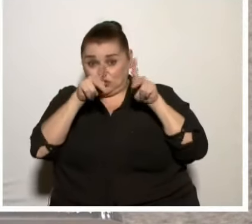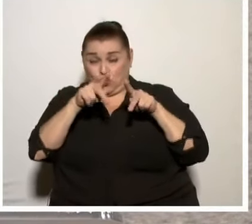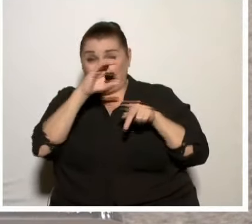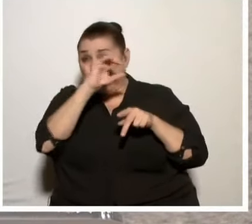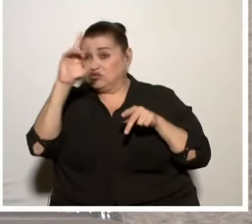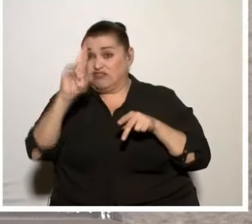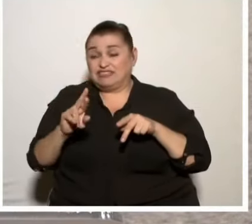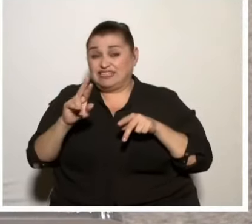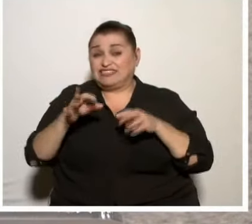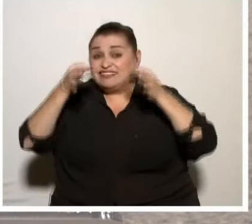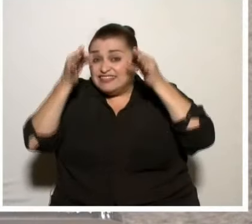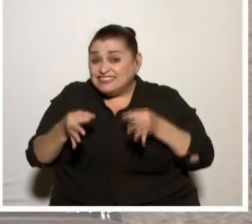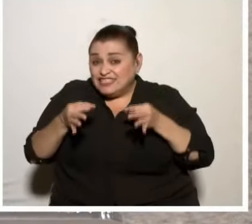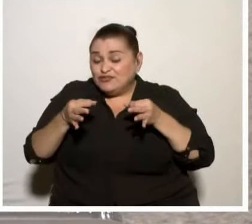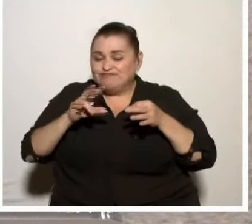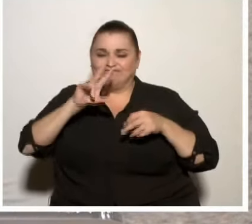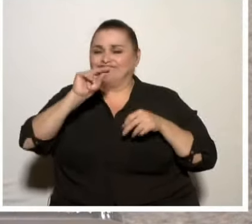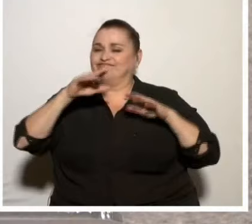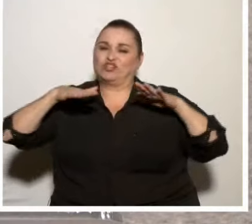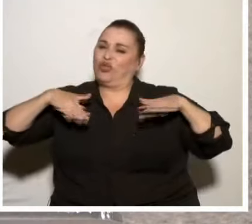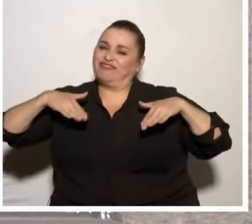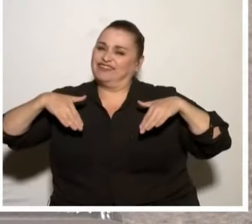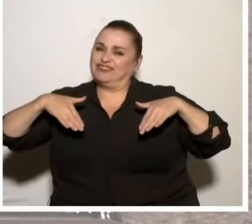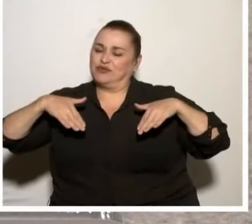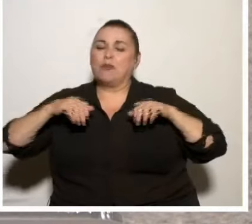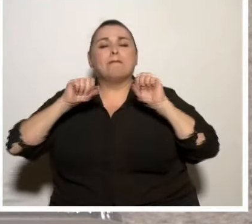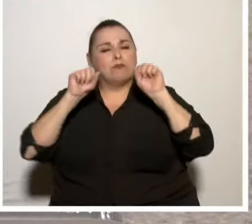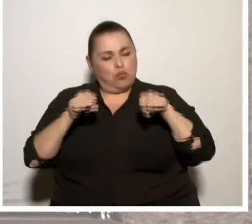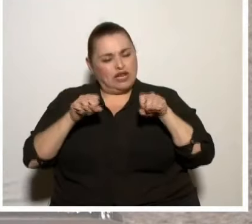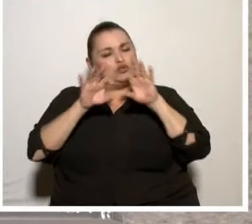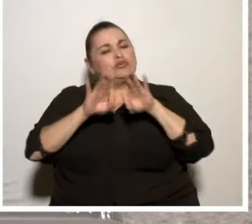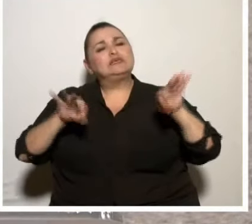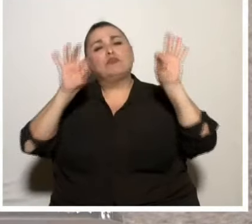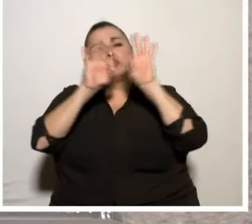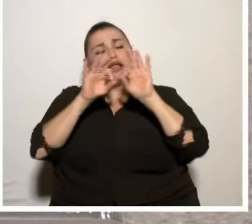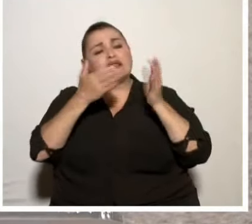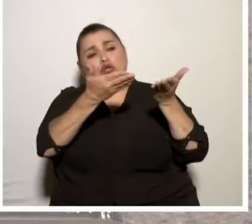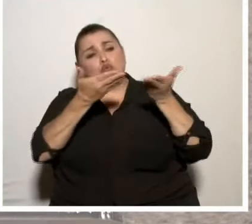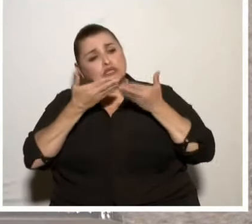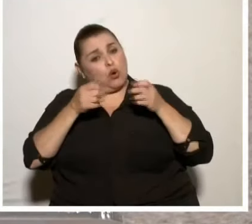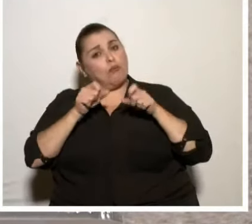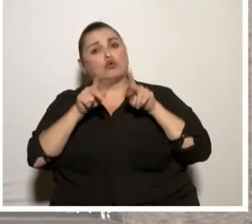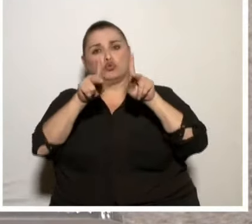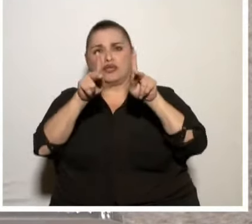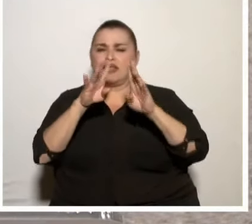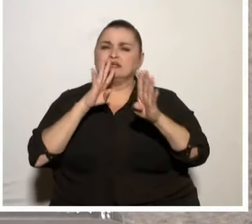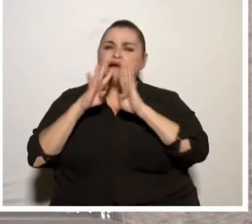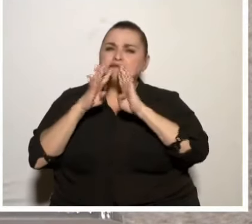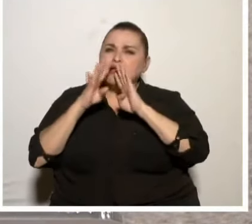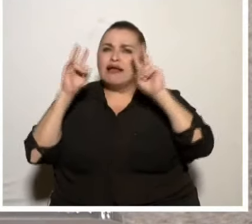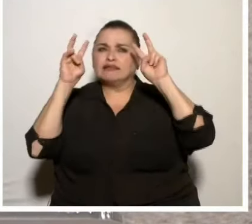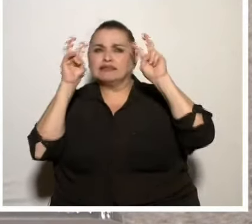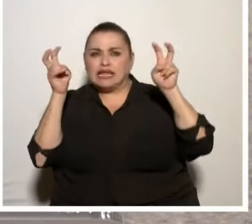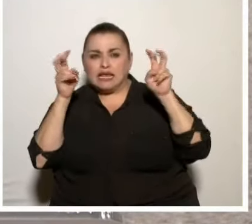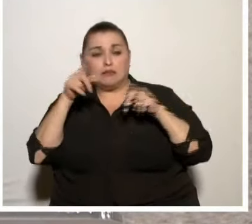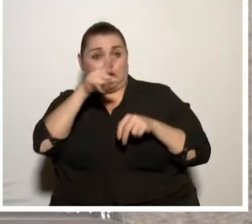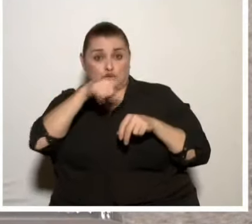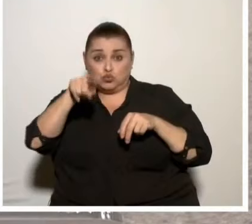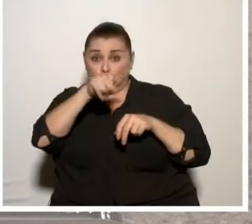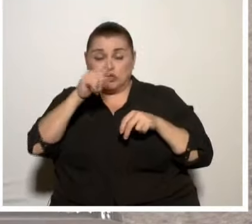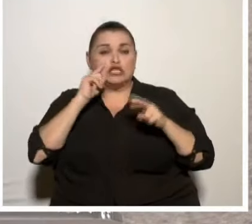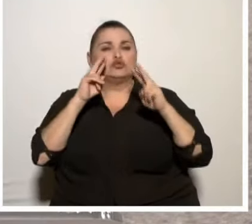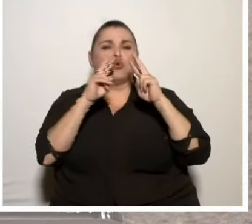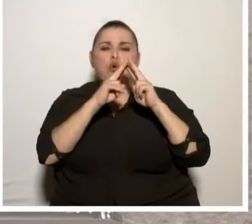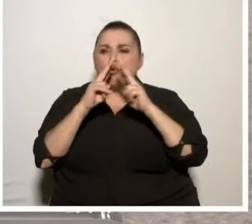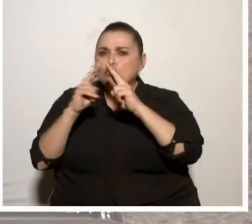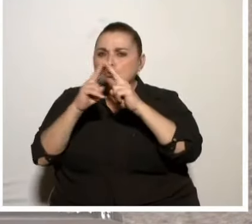decidido. Y por eso es tan importante que tengamos estas oportunidades para tratar los temas y para que ustedes